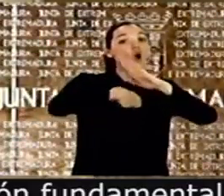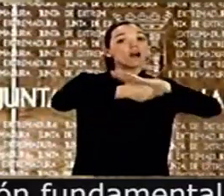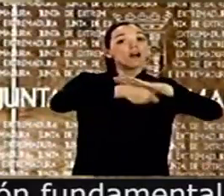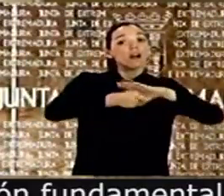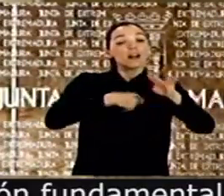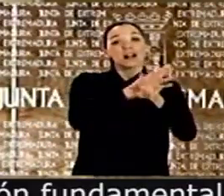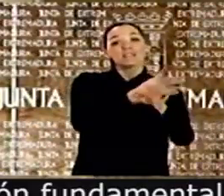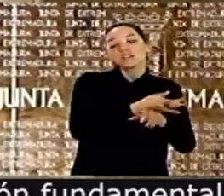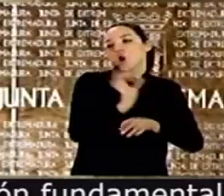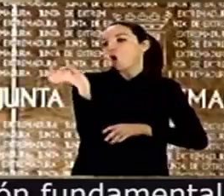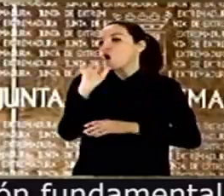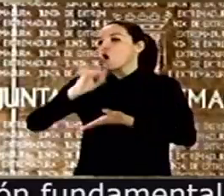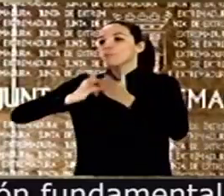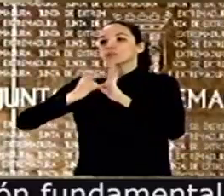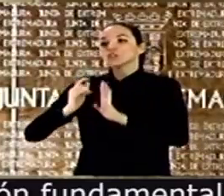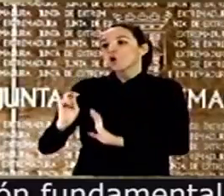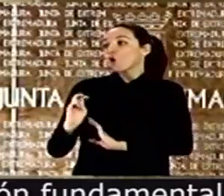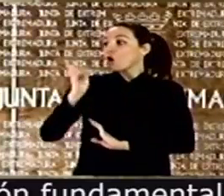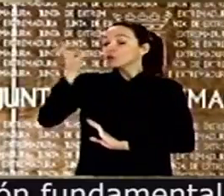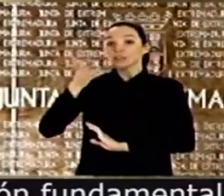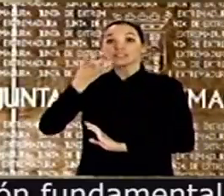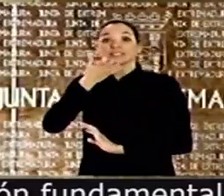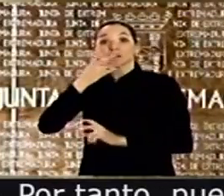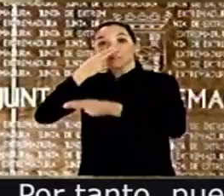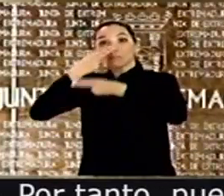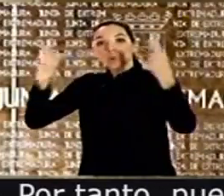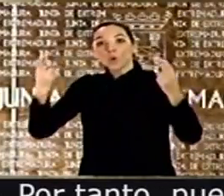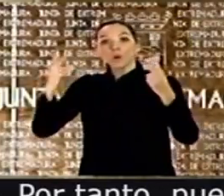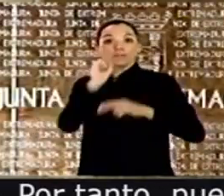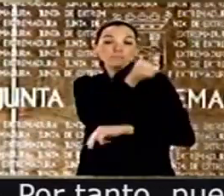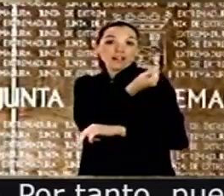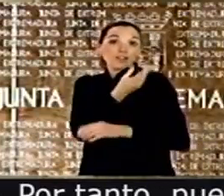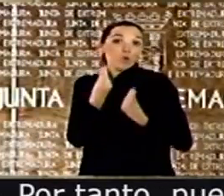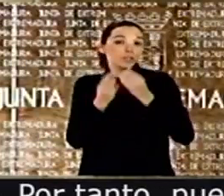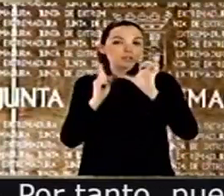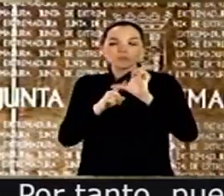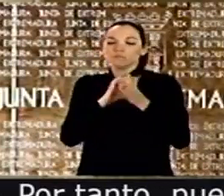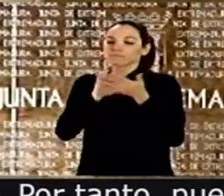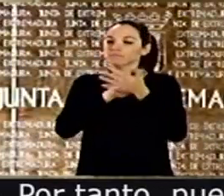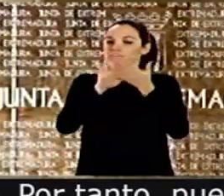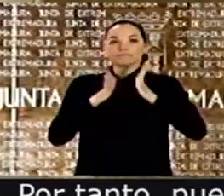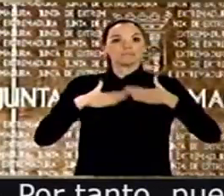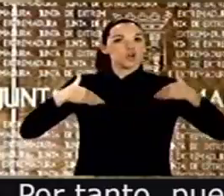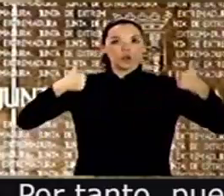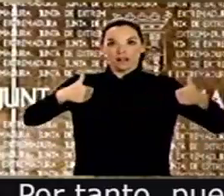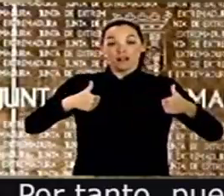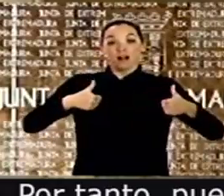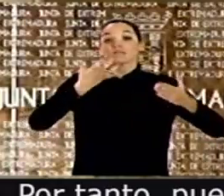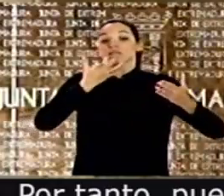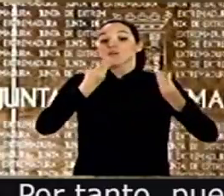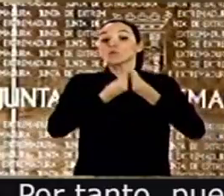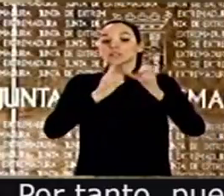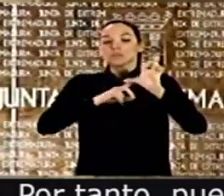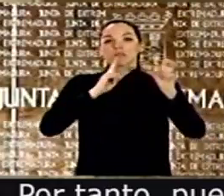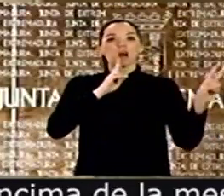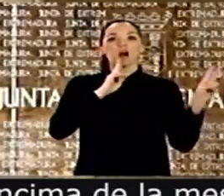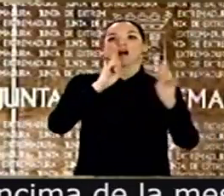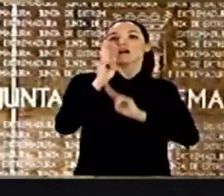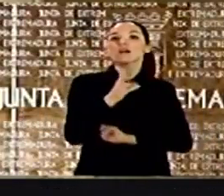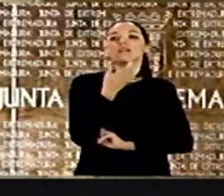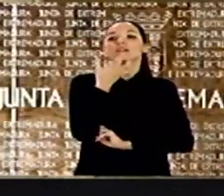otro proyecto que esté encima de la mesa y en el registro de la Junta de Extremadura. Lo que la Junta de Extremadura le dice al resto de